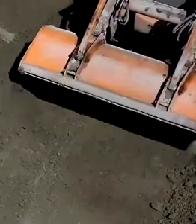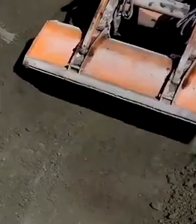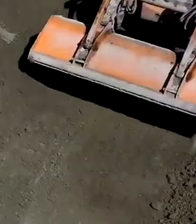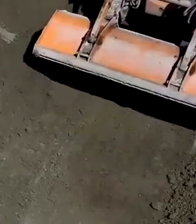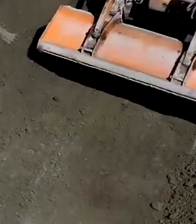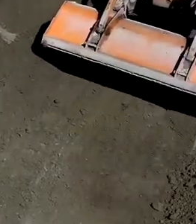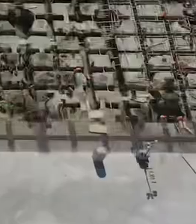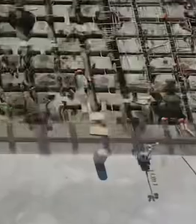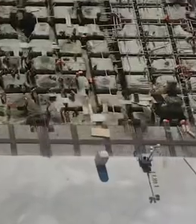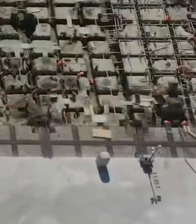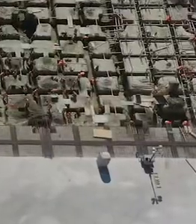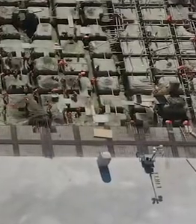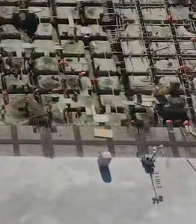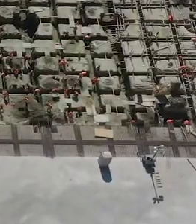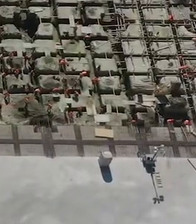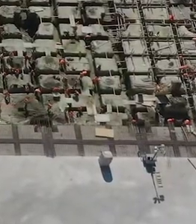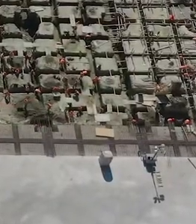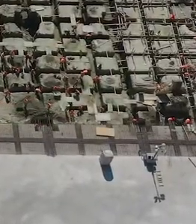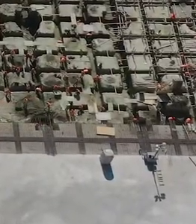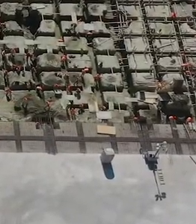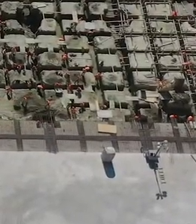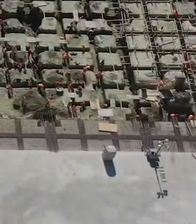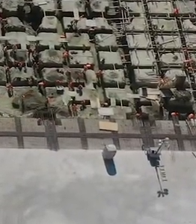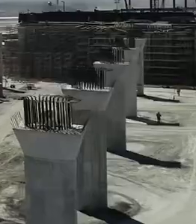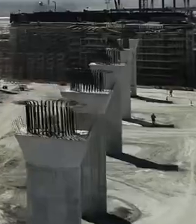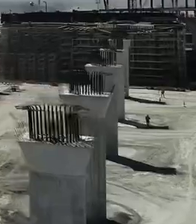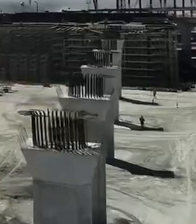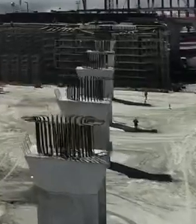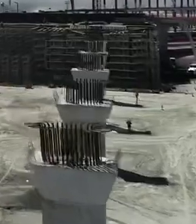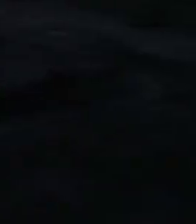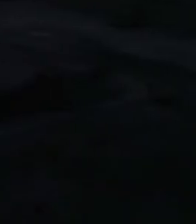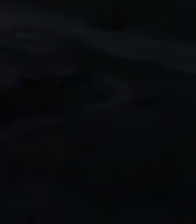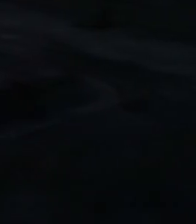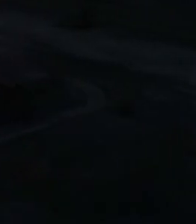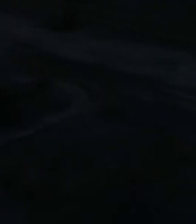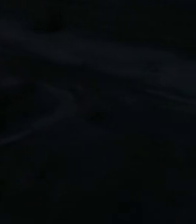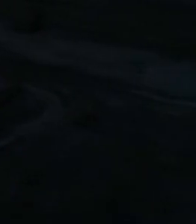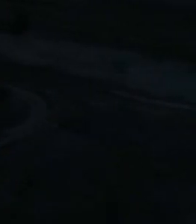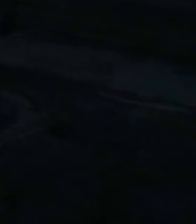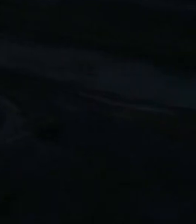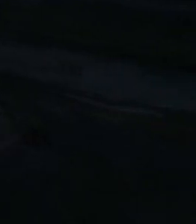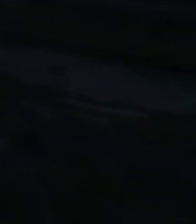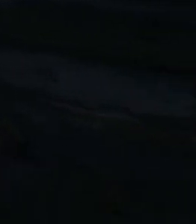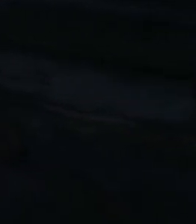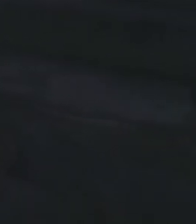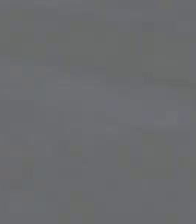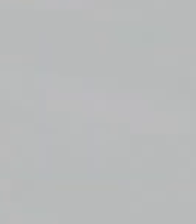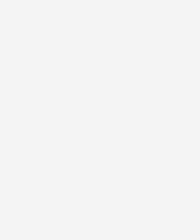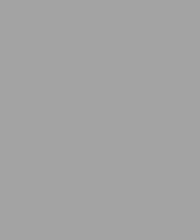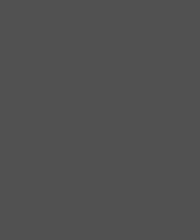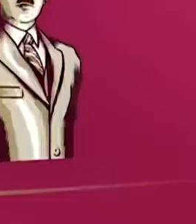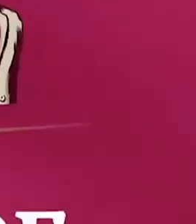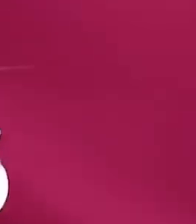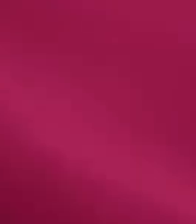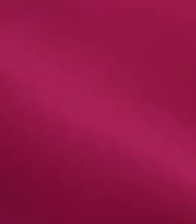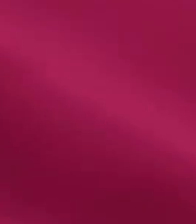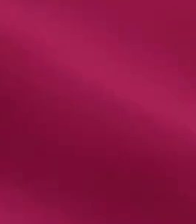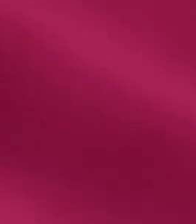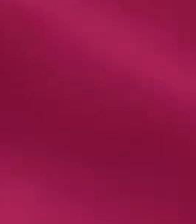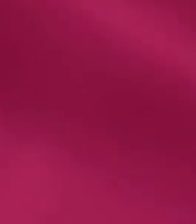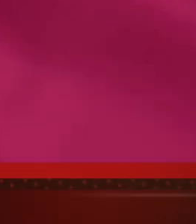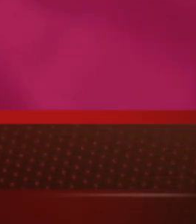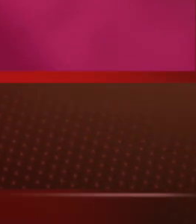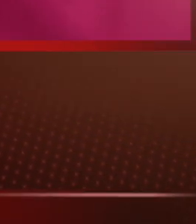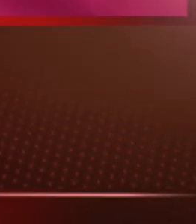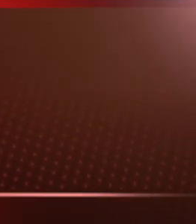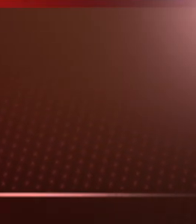generado 52.062 empleos civiles. Faltan 497 días de construcción.